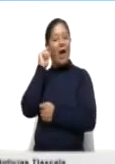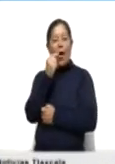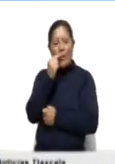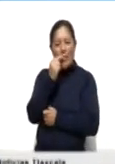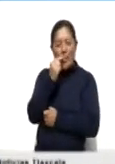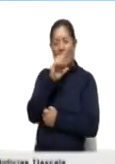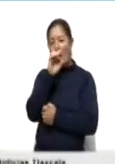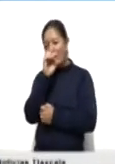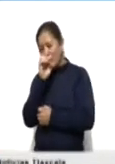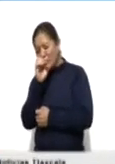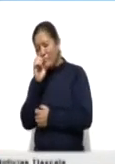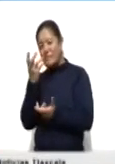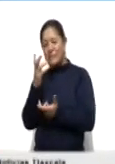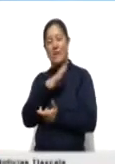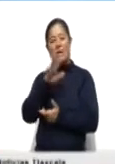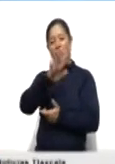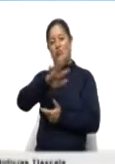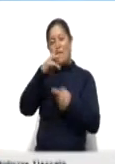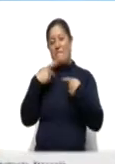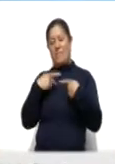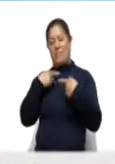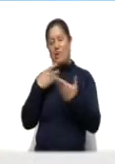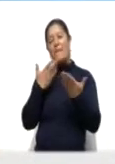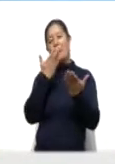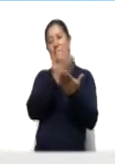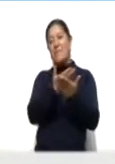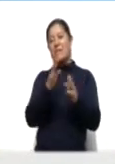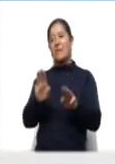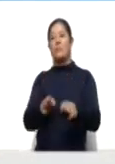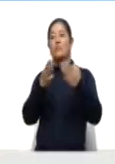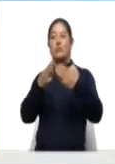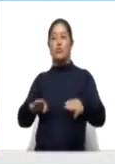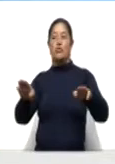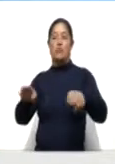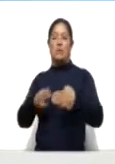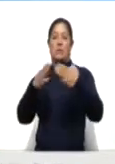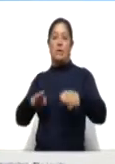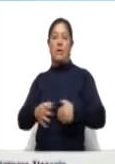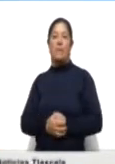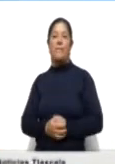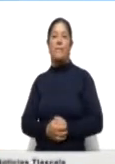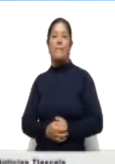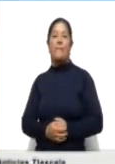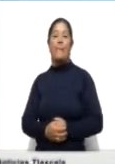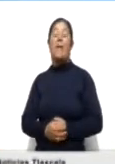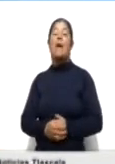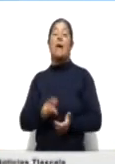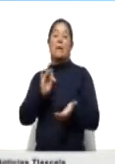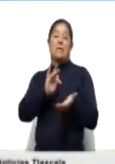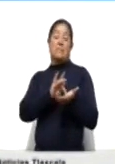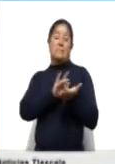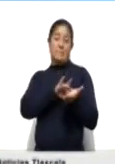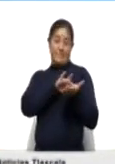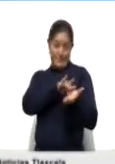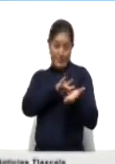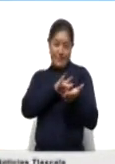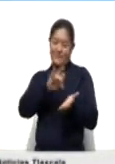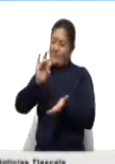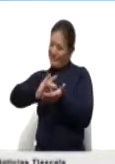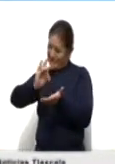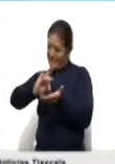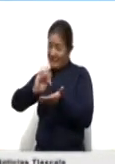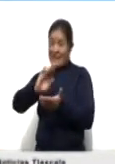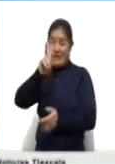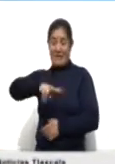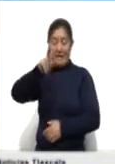día a día pide nuestra música a través de esta gran radiodifusora amiga. Gracias por el apoyo y muchas felicidades por